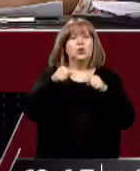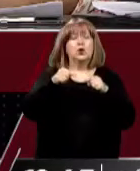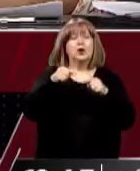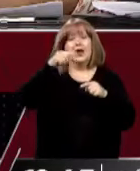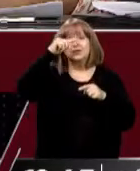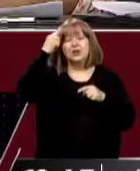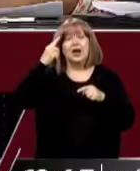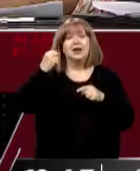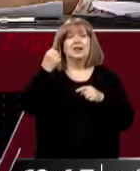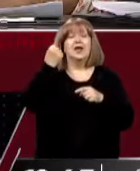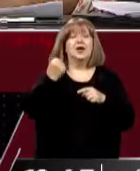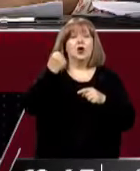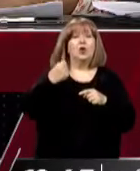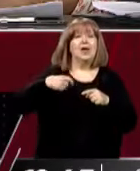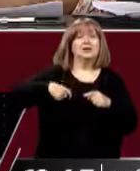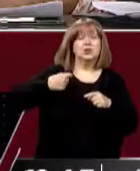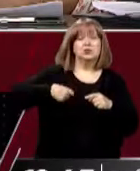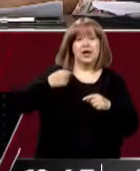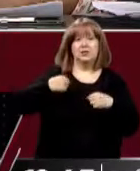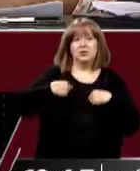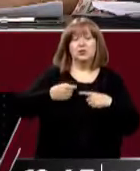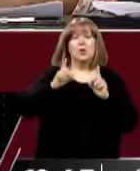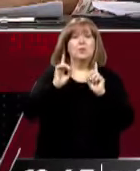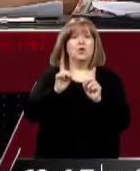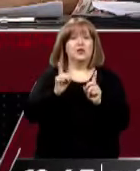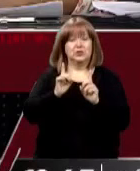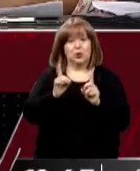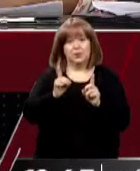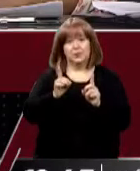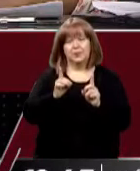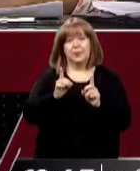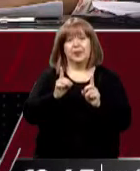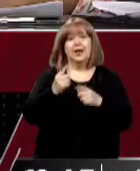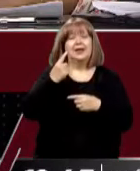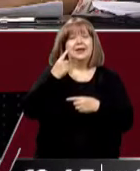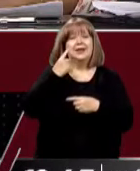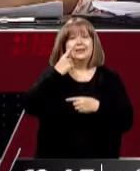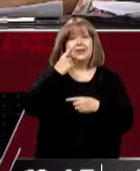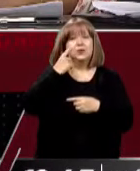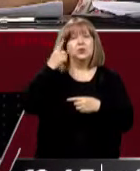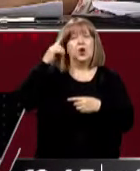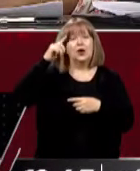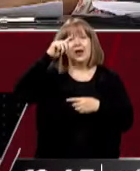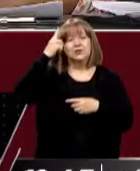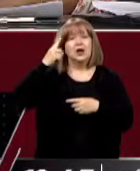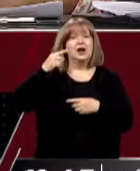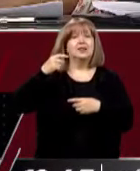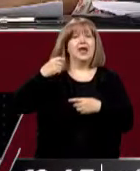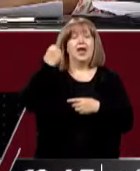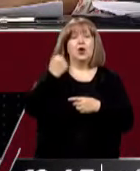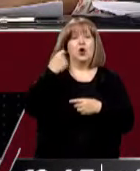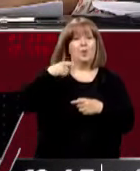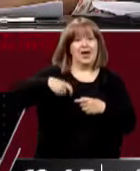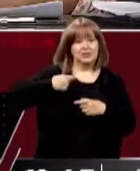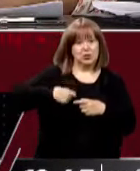Social, ¿sí? Actualmente, pero soy docente de formación, y en el Instituto Nacional de Economía Social estamos trabajando justamente